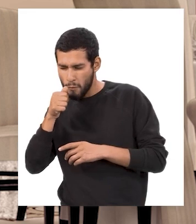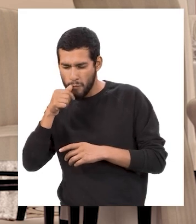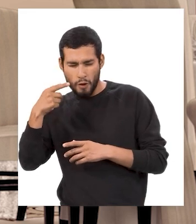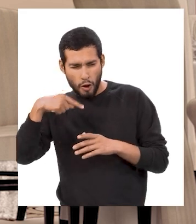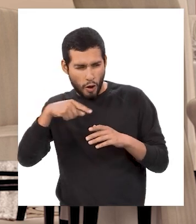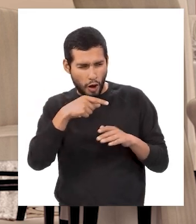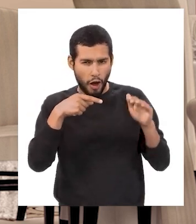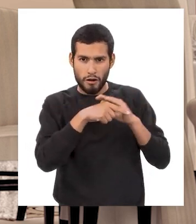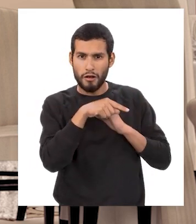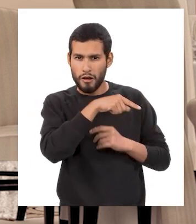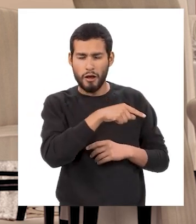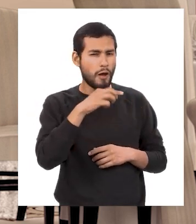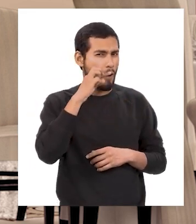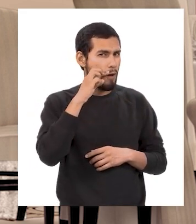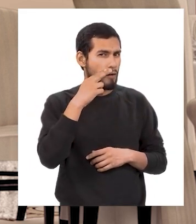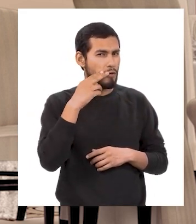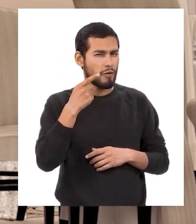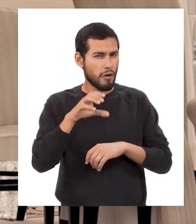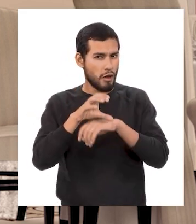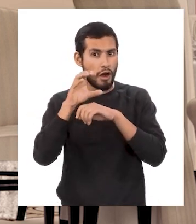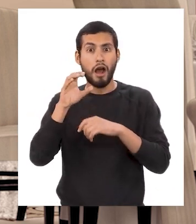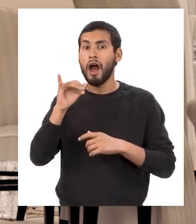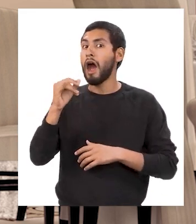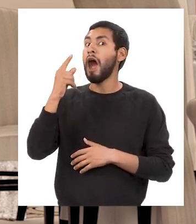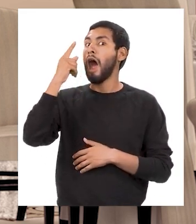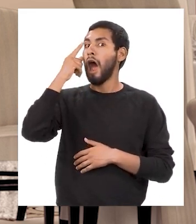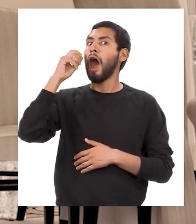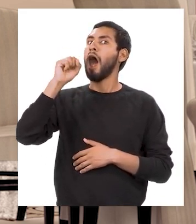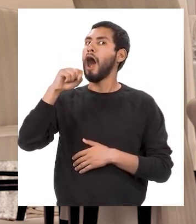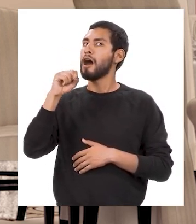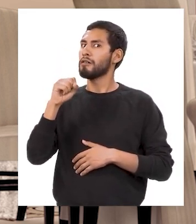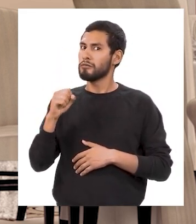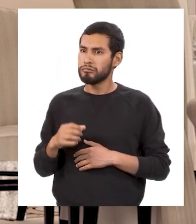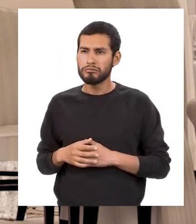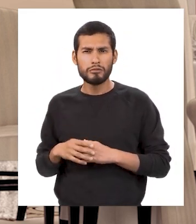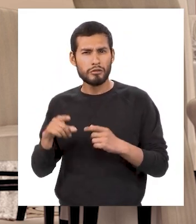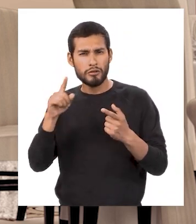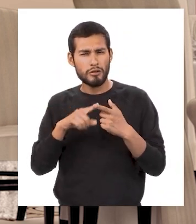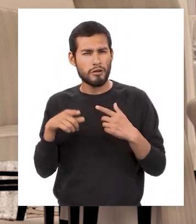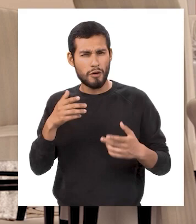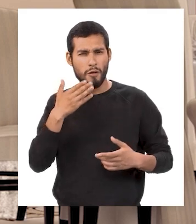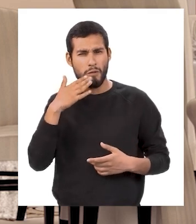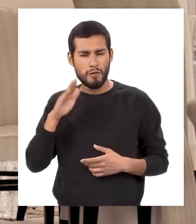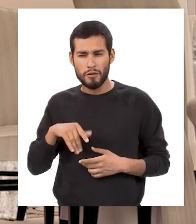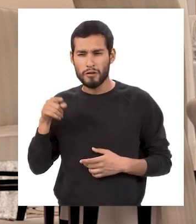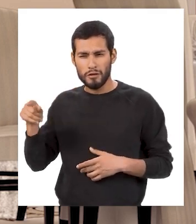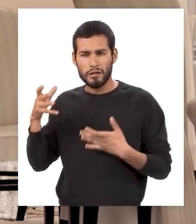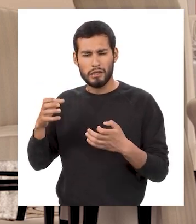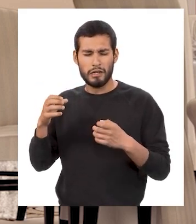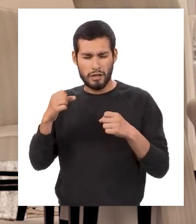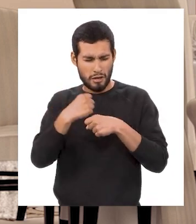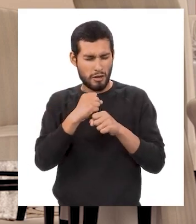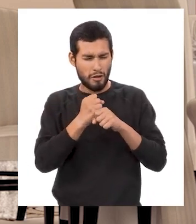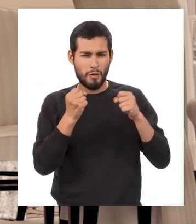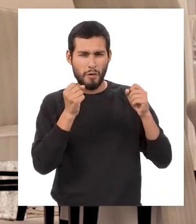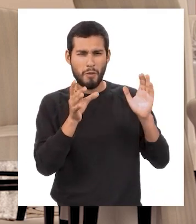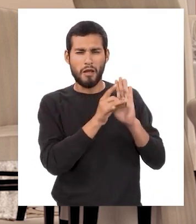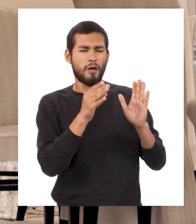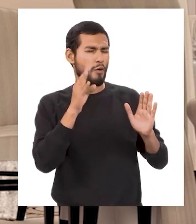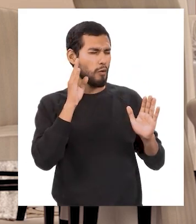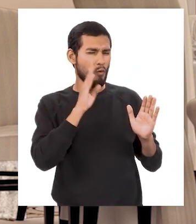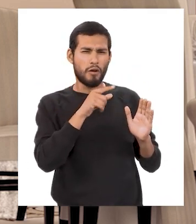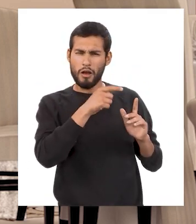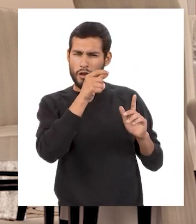Club. ¡Claro que sí! Ah, no me cabe la menor duda. Pero qué manera de manchar el honor de mi